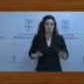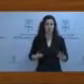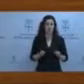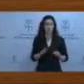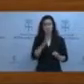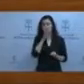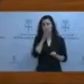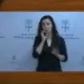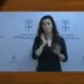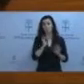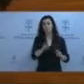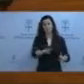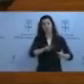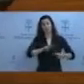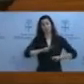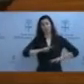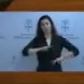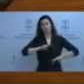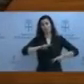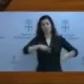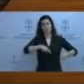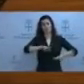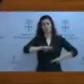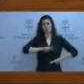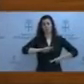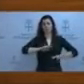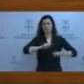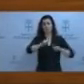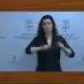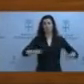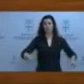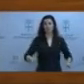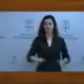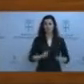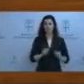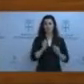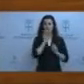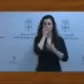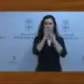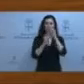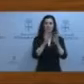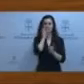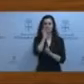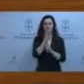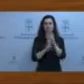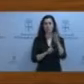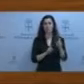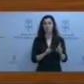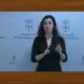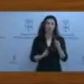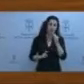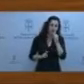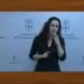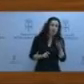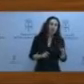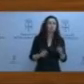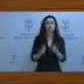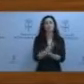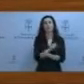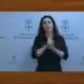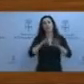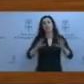debido precisamente a la contestación tan fuerte que hubo en la zona. Y bien, con todo esto usted no me ha aclarado